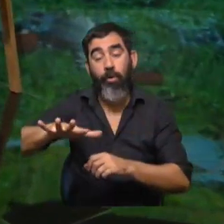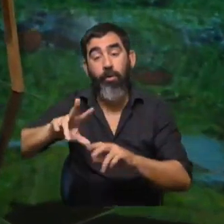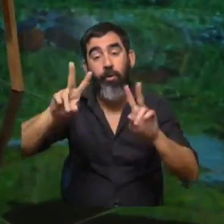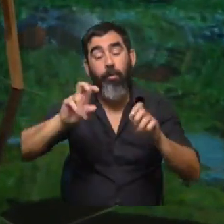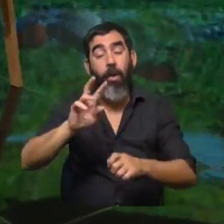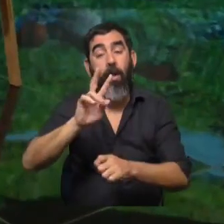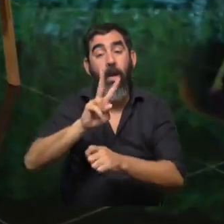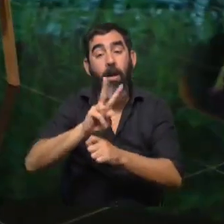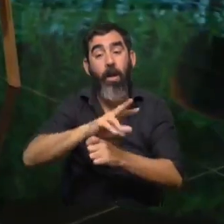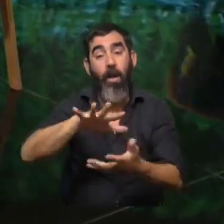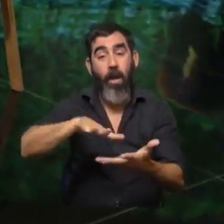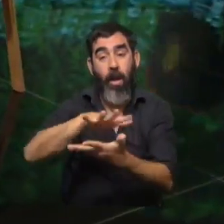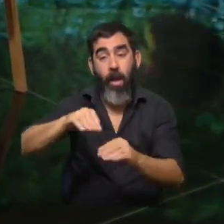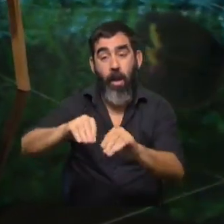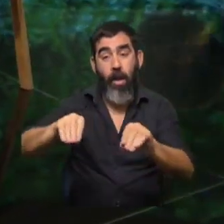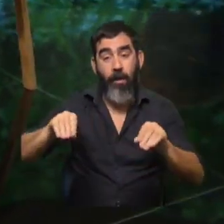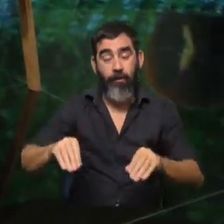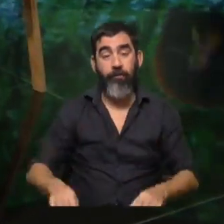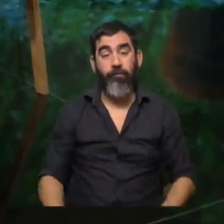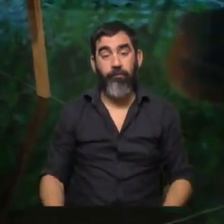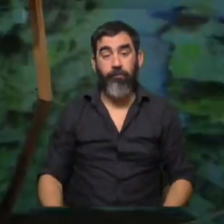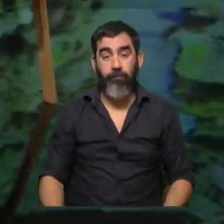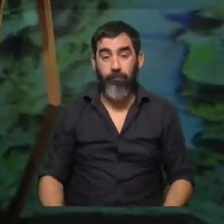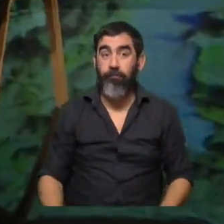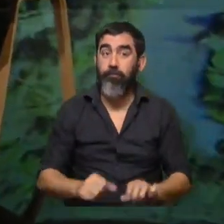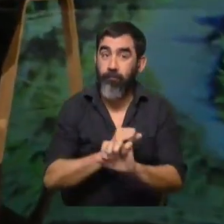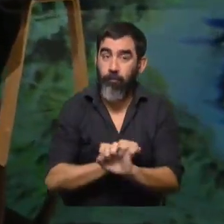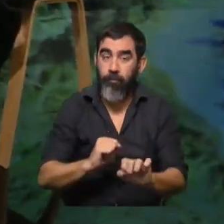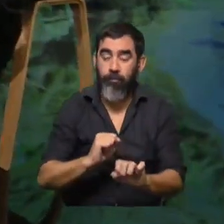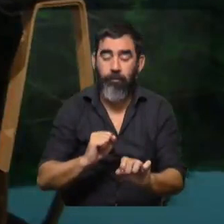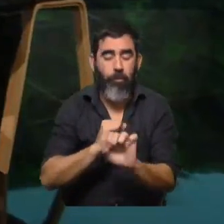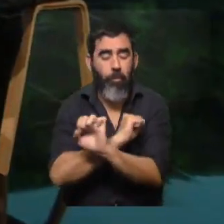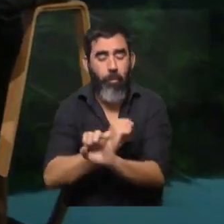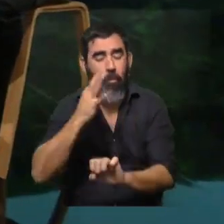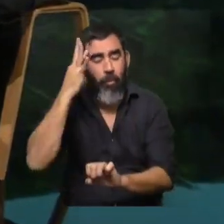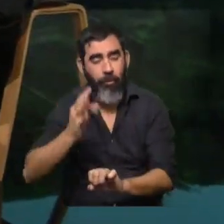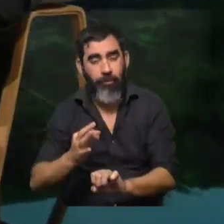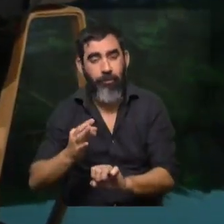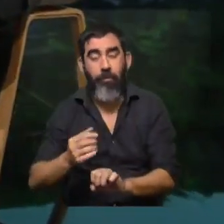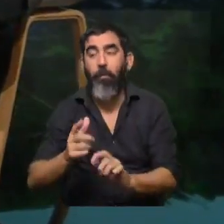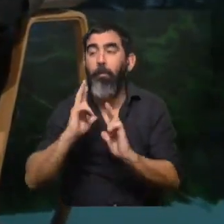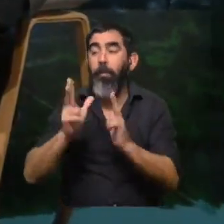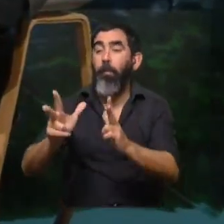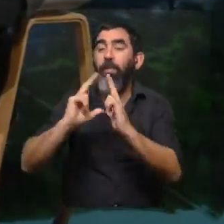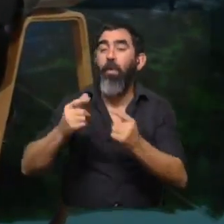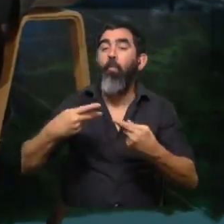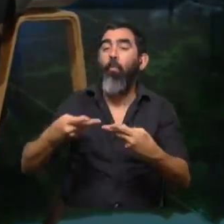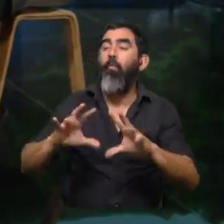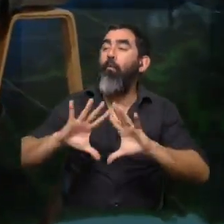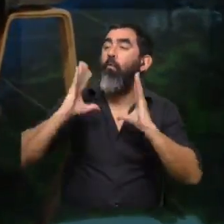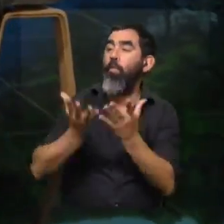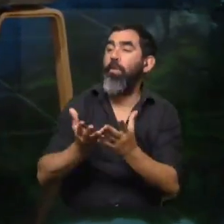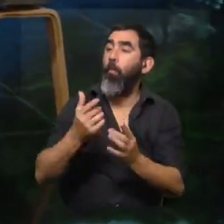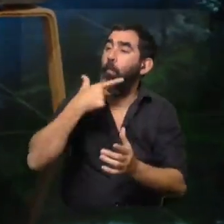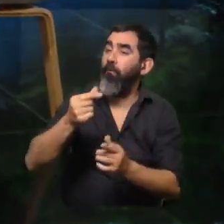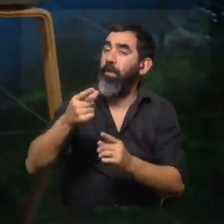de área protegida. Y suena hoy utópico. O sea, le creo más al que me dice que vamos a hacer un mundial de fútbol que el que me dice que vamos a poder